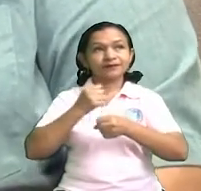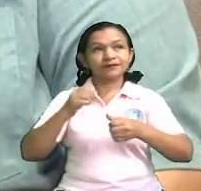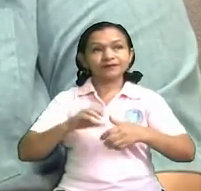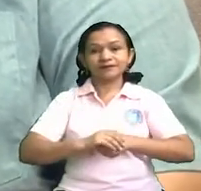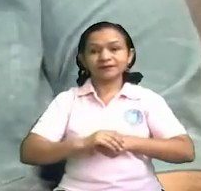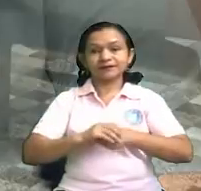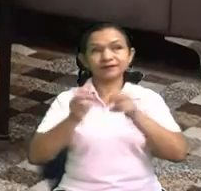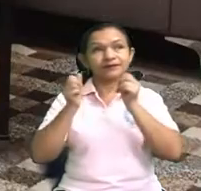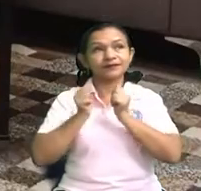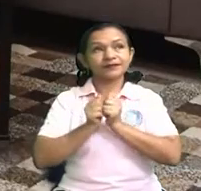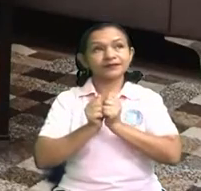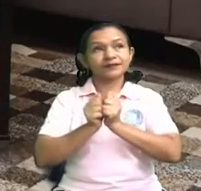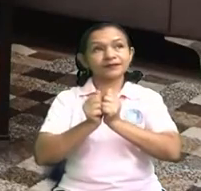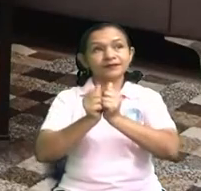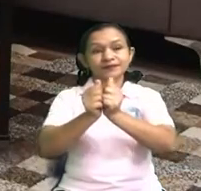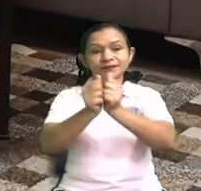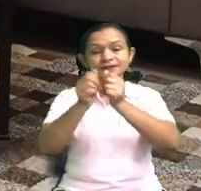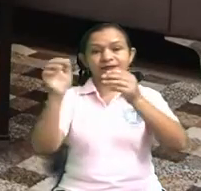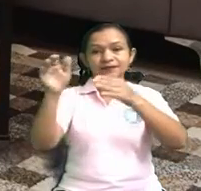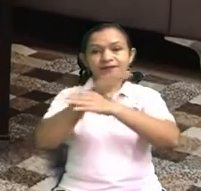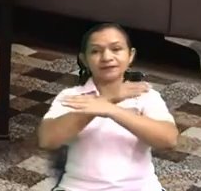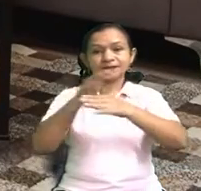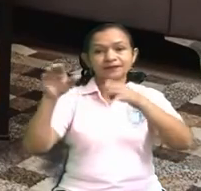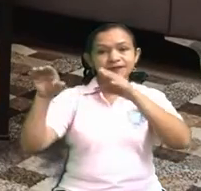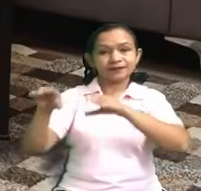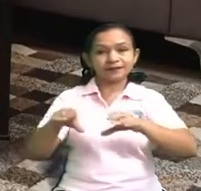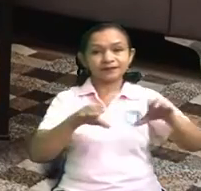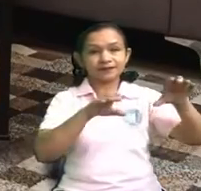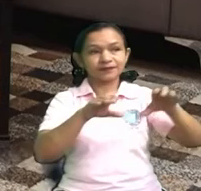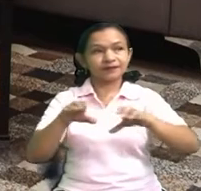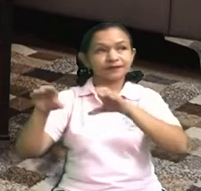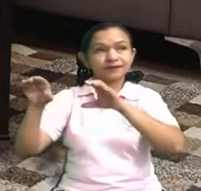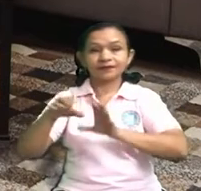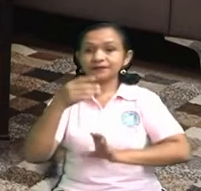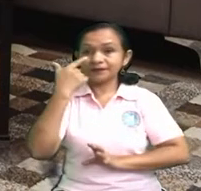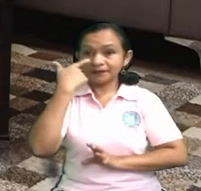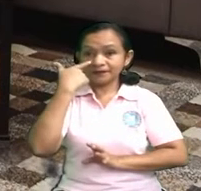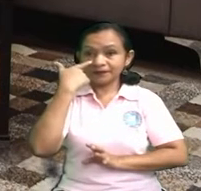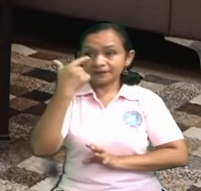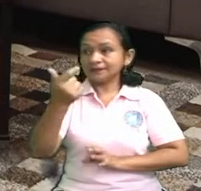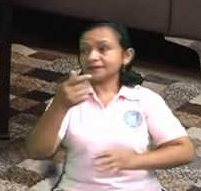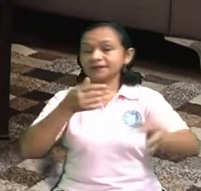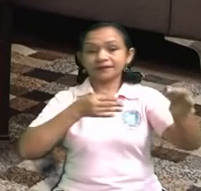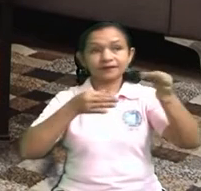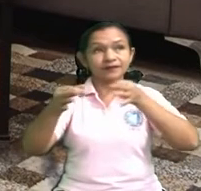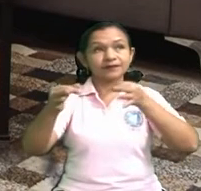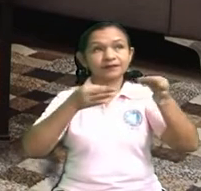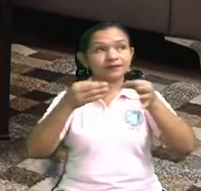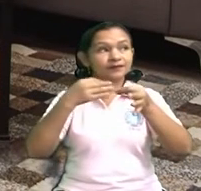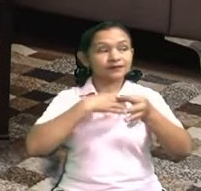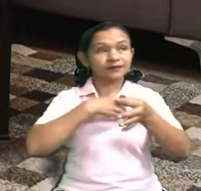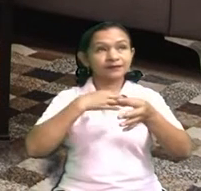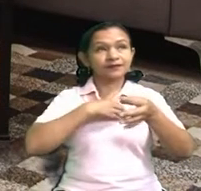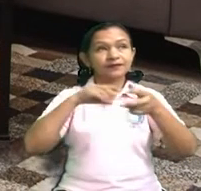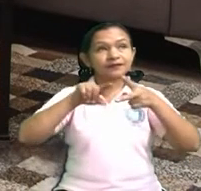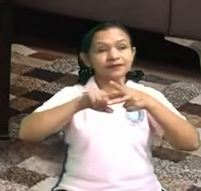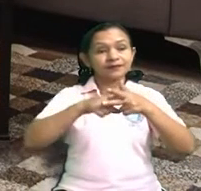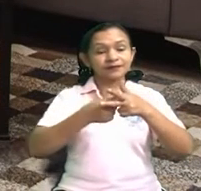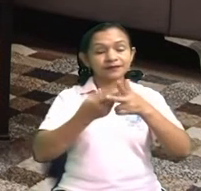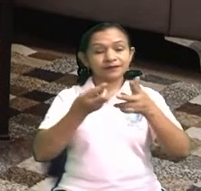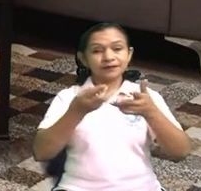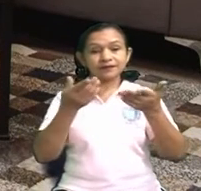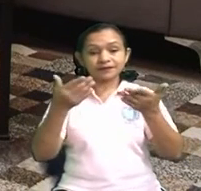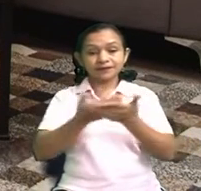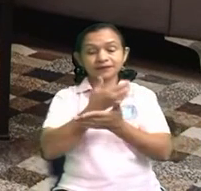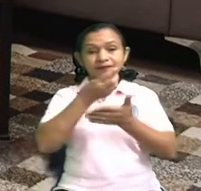también acompañado de un sinnúmero de actividades, conocer un poquito a partir de esa explicación que usted da del origen del Ministerio del